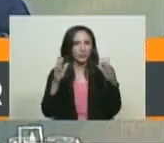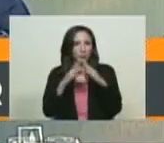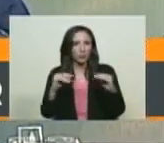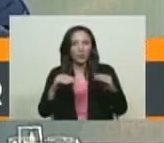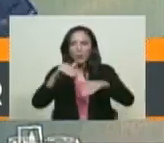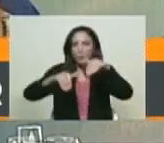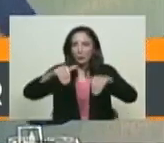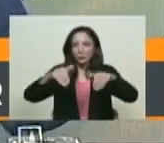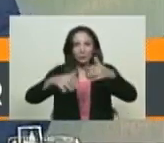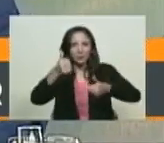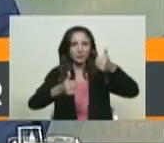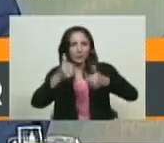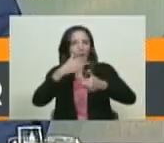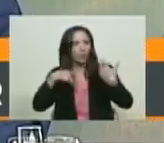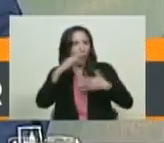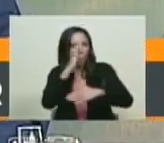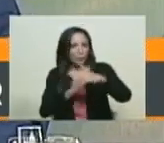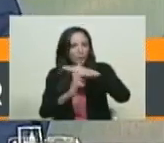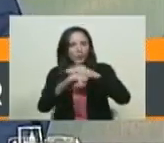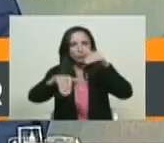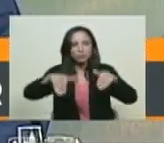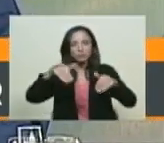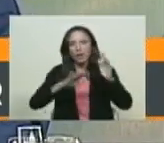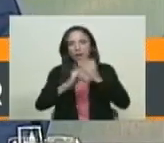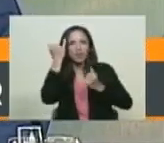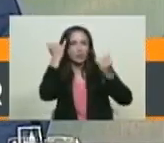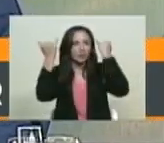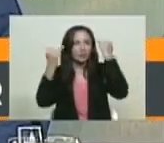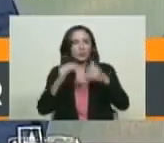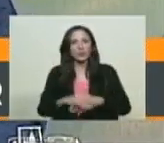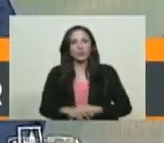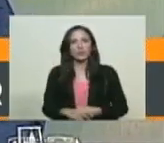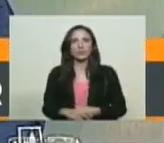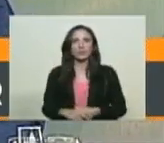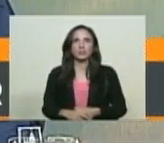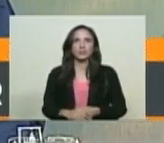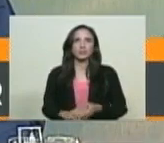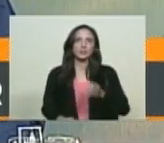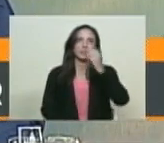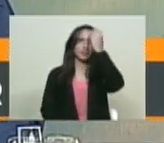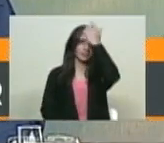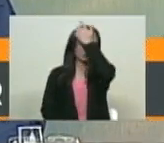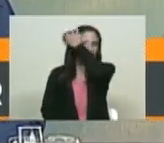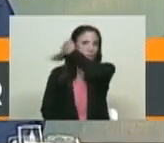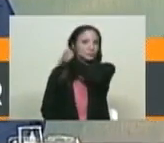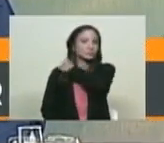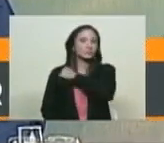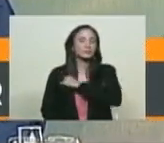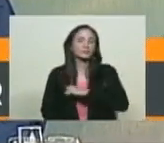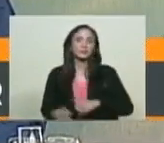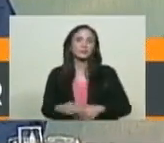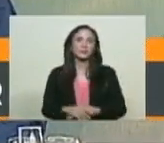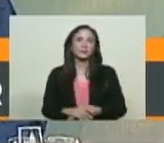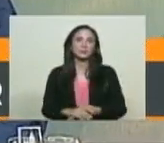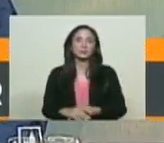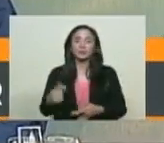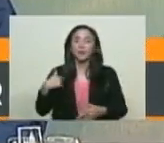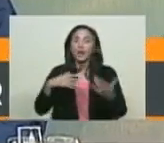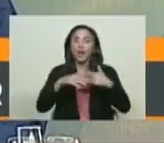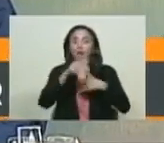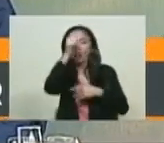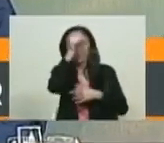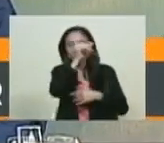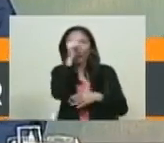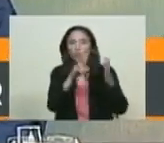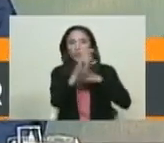candidatos vayan a donde quieran ir a exponer sus ideas. Al final, es el pueblo de Venezuela, el domingo